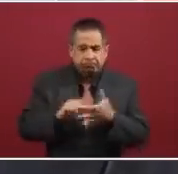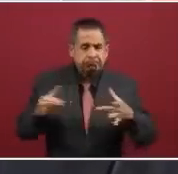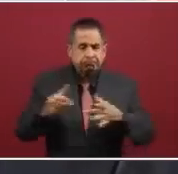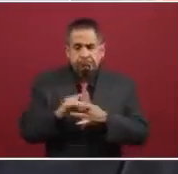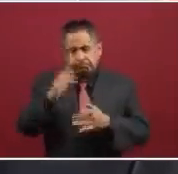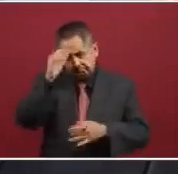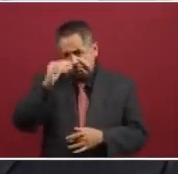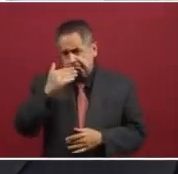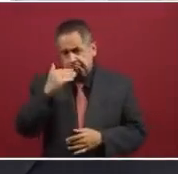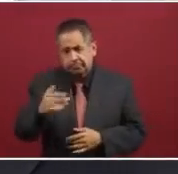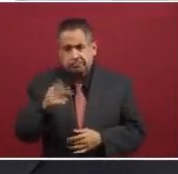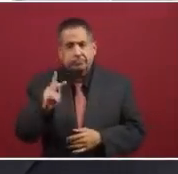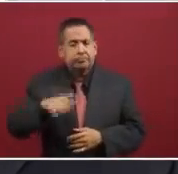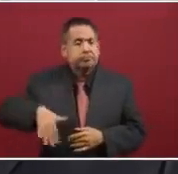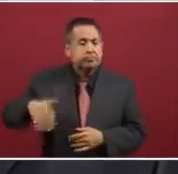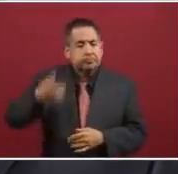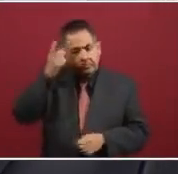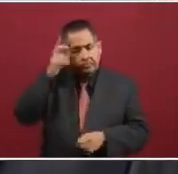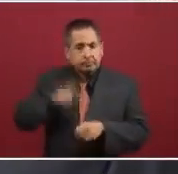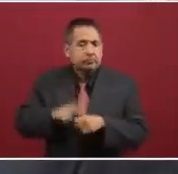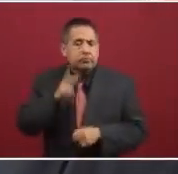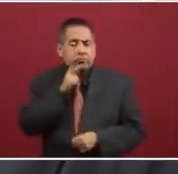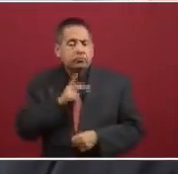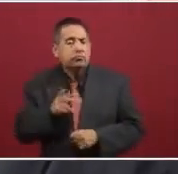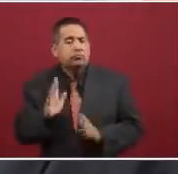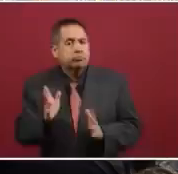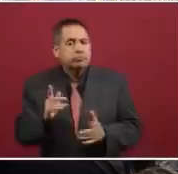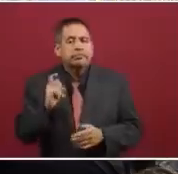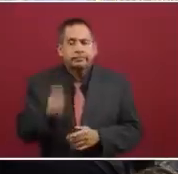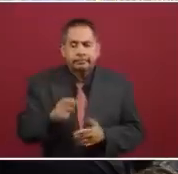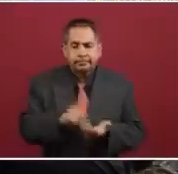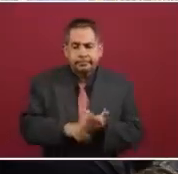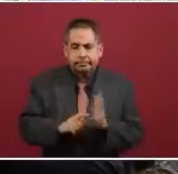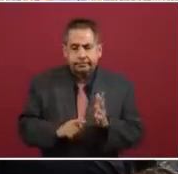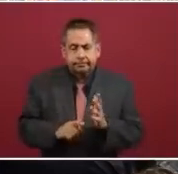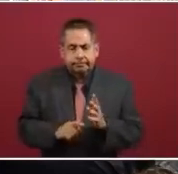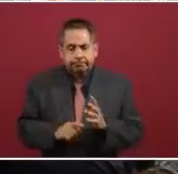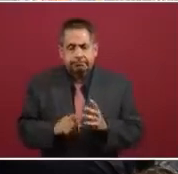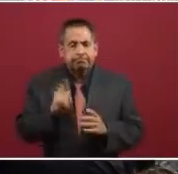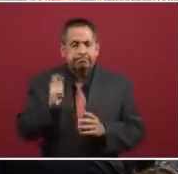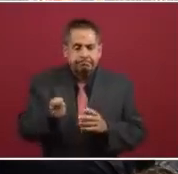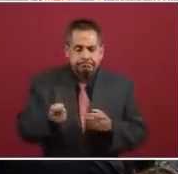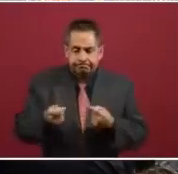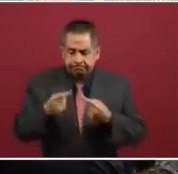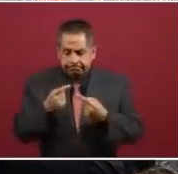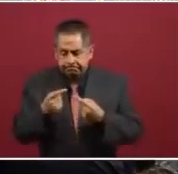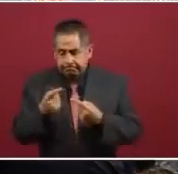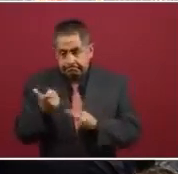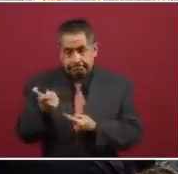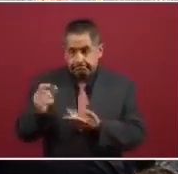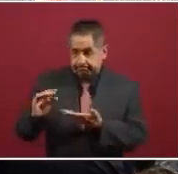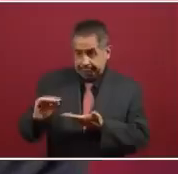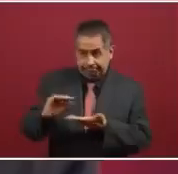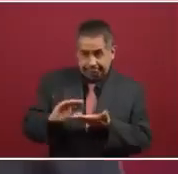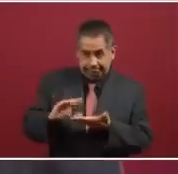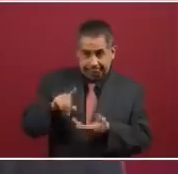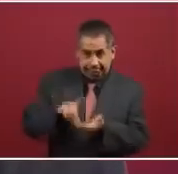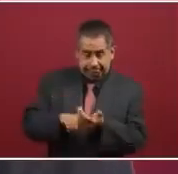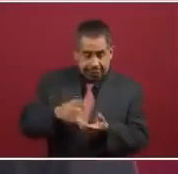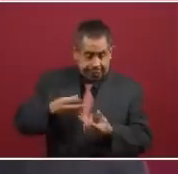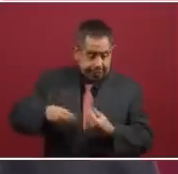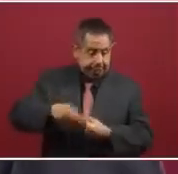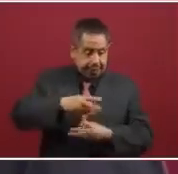aquí lo dijo el director de Pemex, de todas maneras se va a manejar este dinero